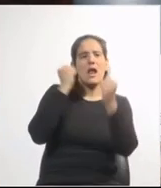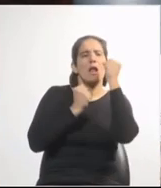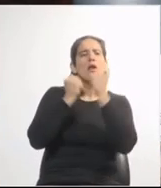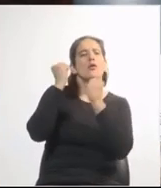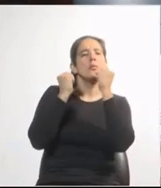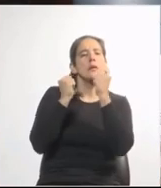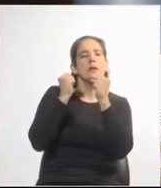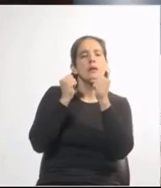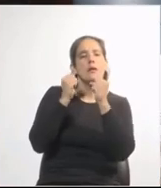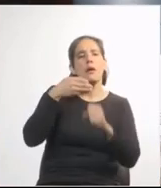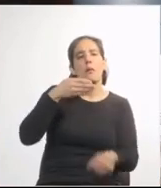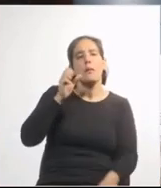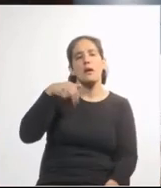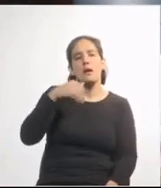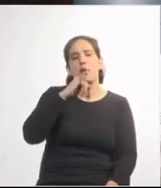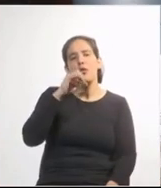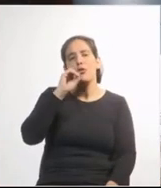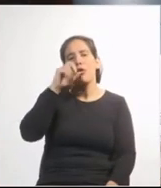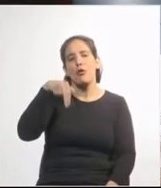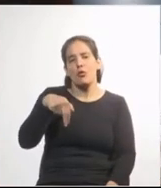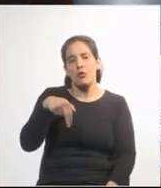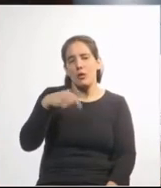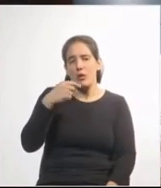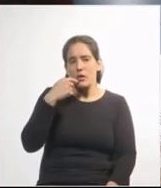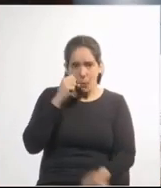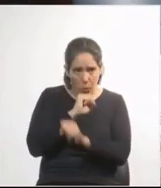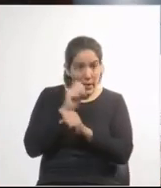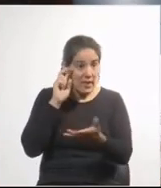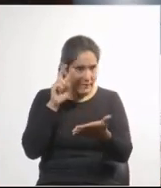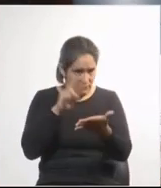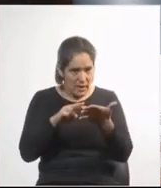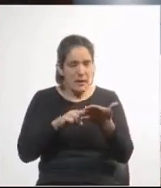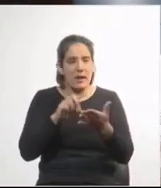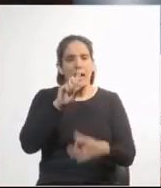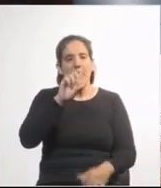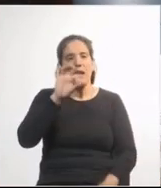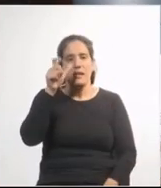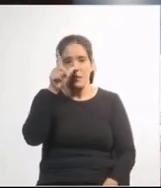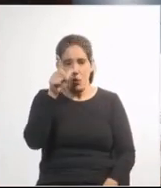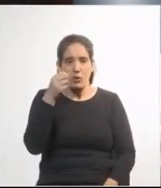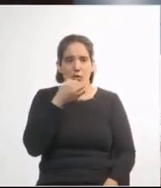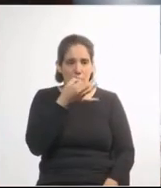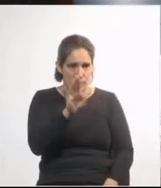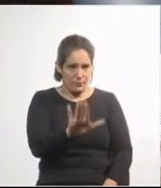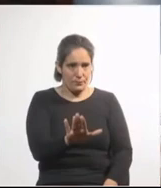economista Bención, se pueden leer las actas del 10 de julio, expresó: